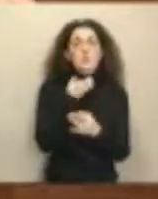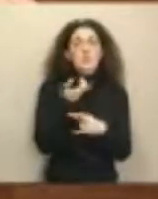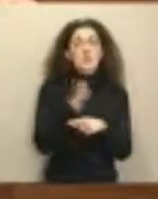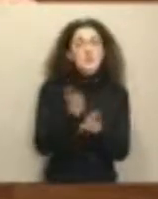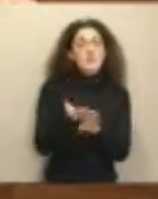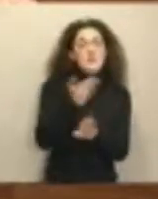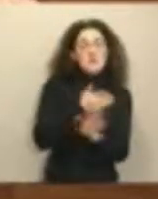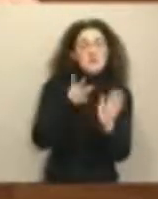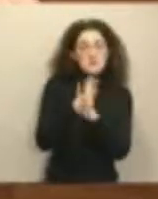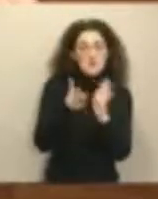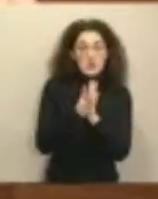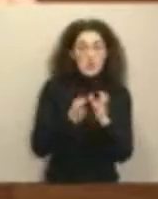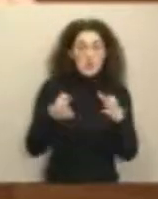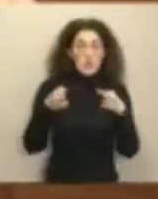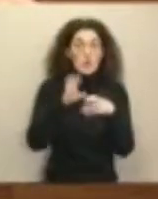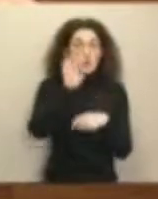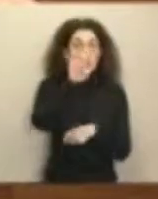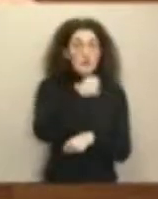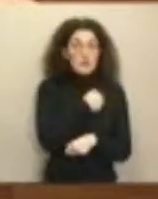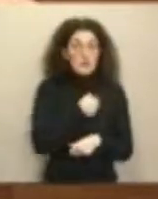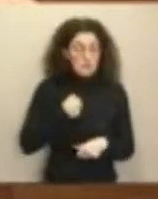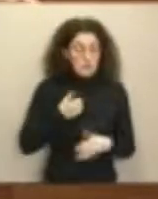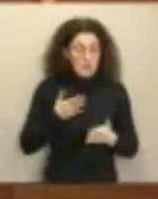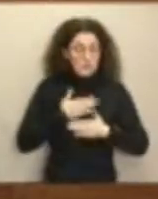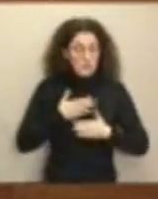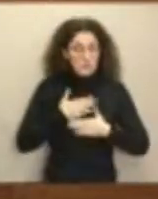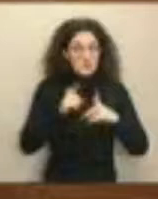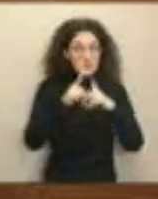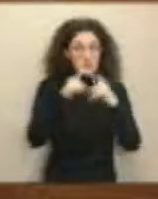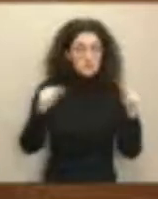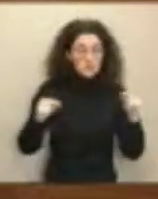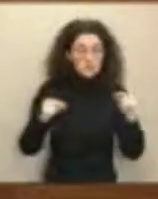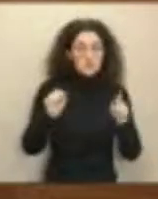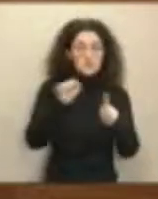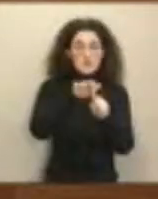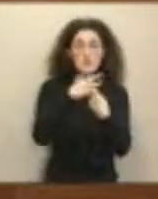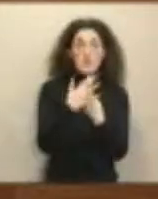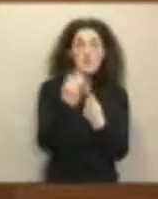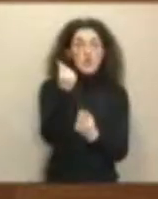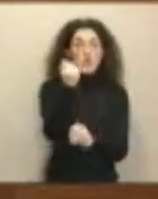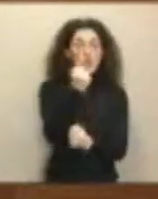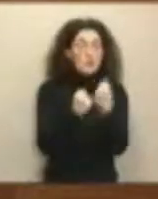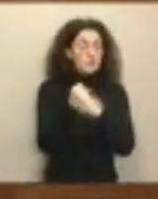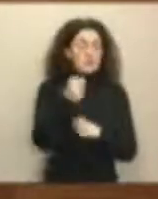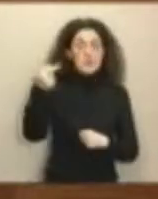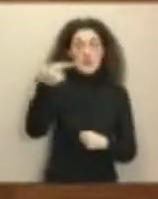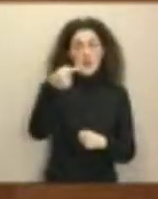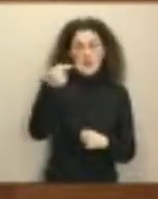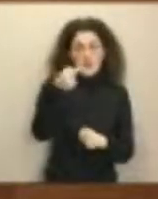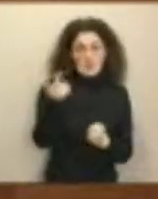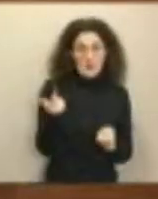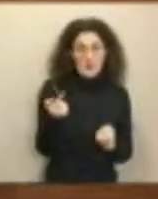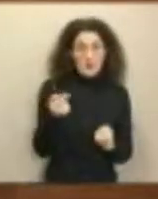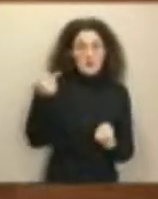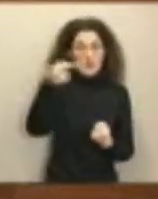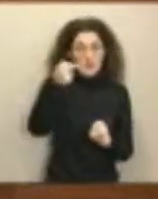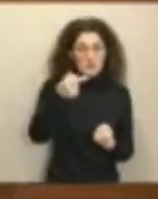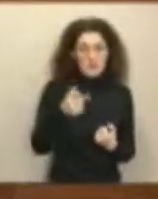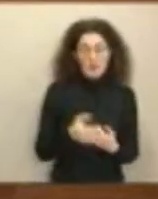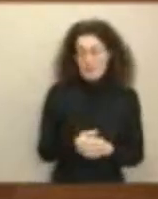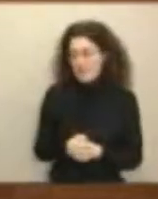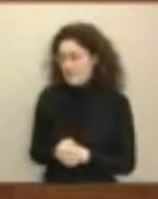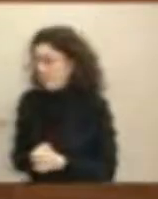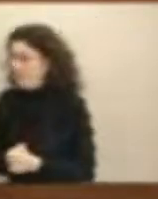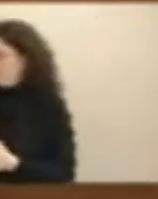anteriores, una comunidad autónoma, la nuestra, Asturias, con una situación económica negativa. Y